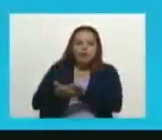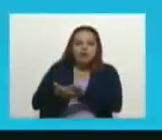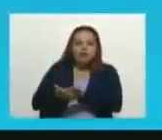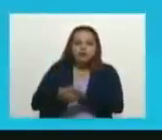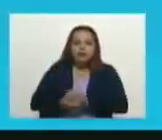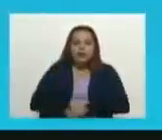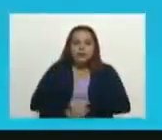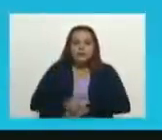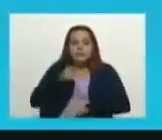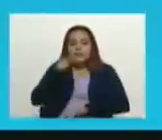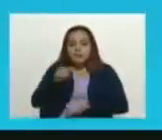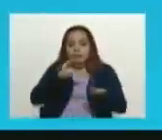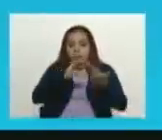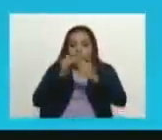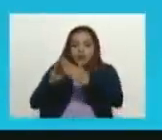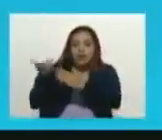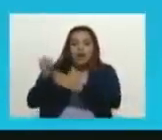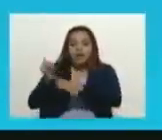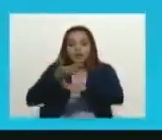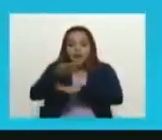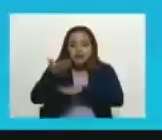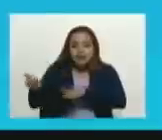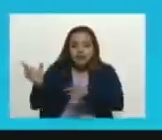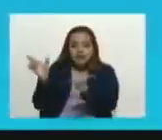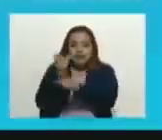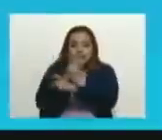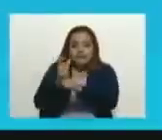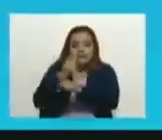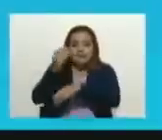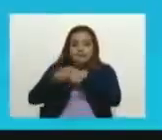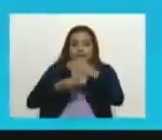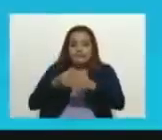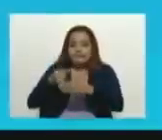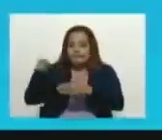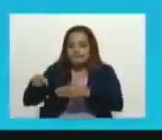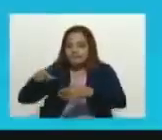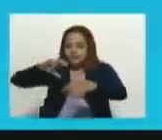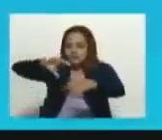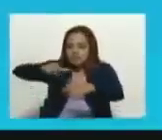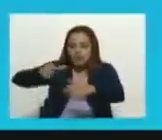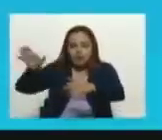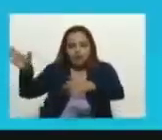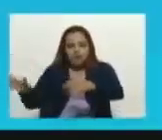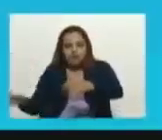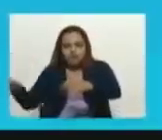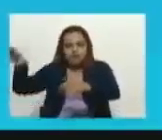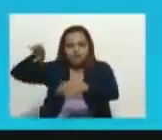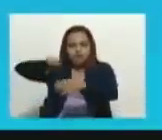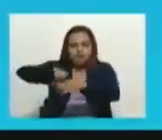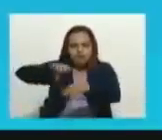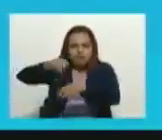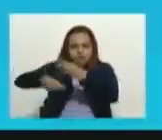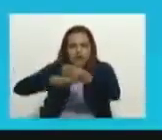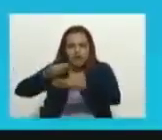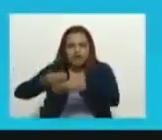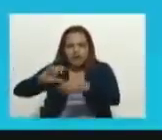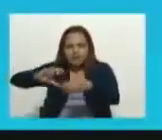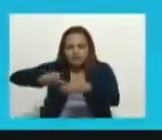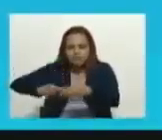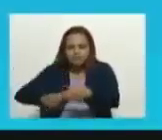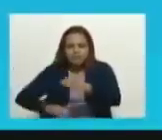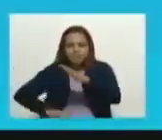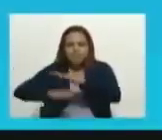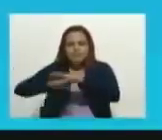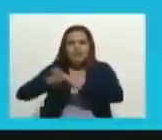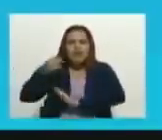y Patria, distribuidora de gas, que se nos haga un llenadero estacionario, para así tener una mini planta de